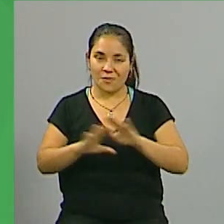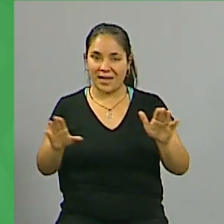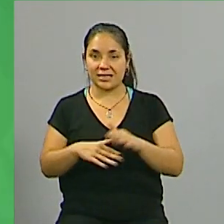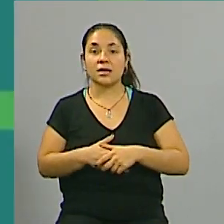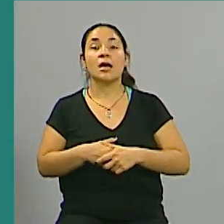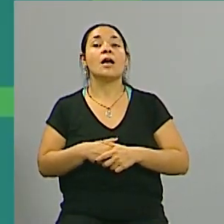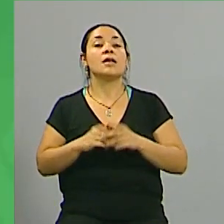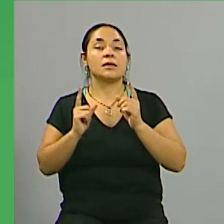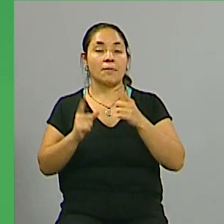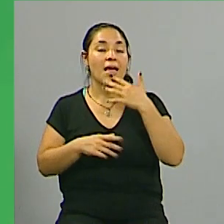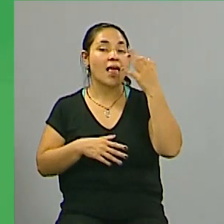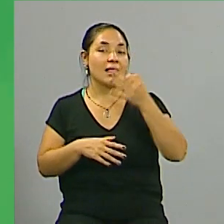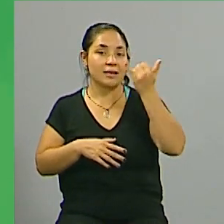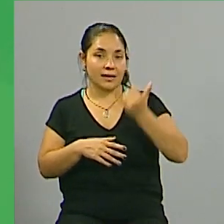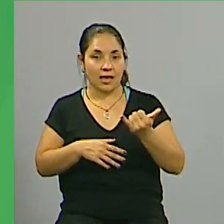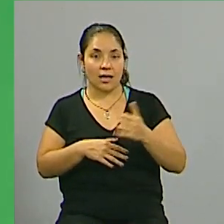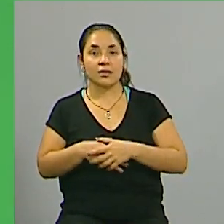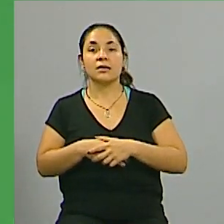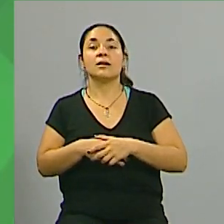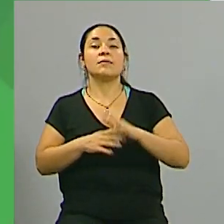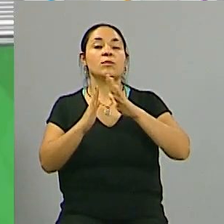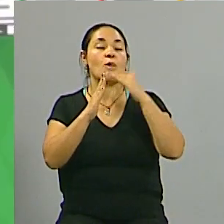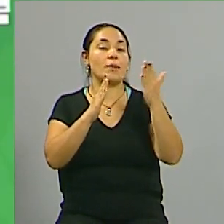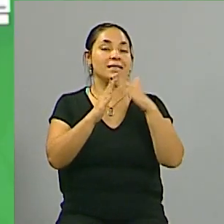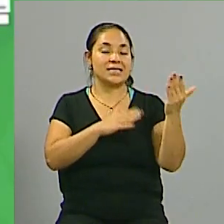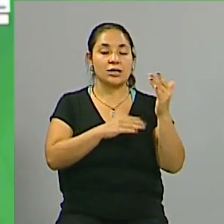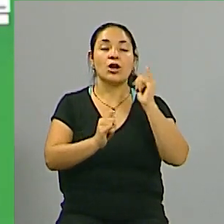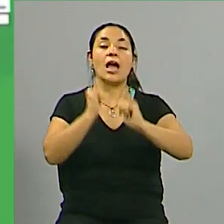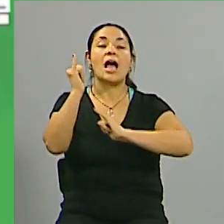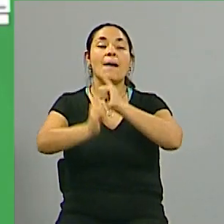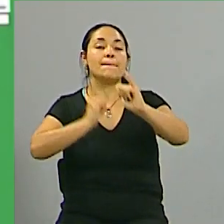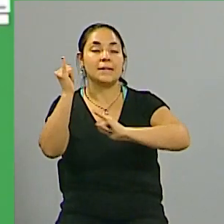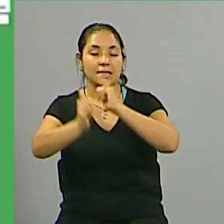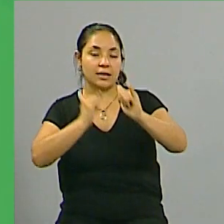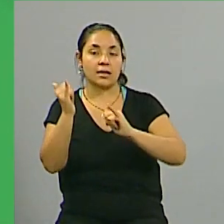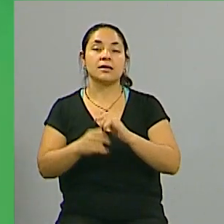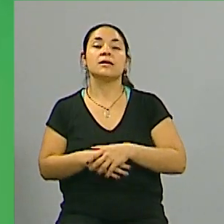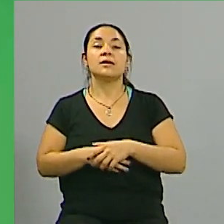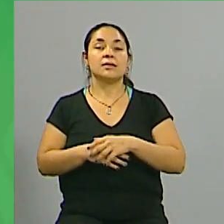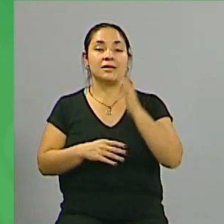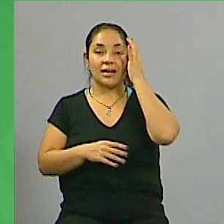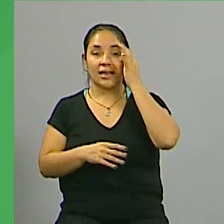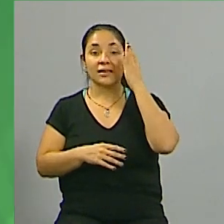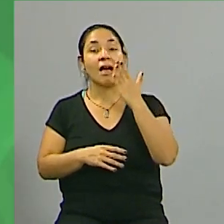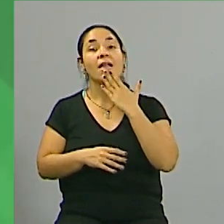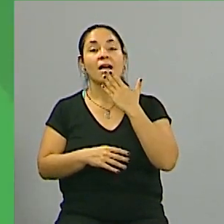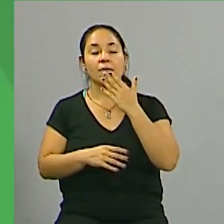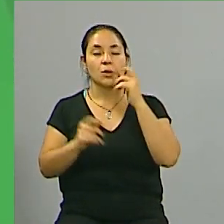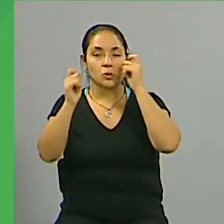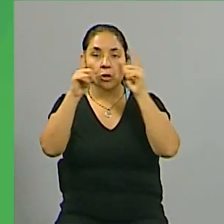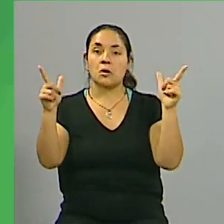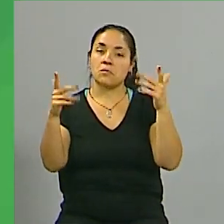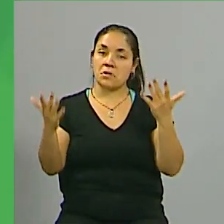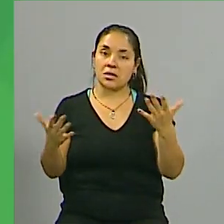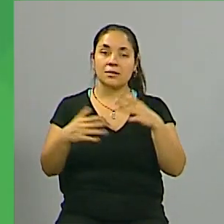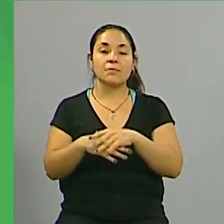y es que debemos llegar a todos los vecinos y explicarle, porque el 30 de abril estamos seguros también de que va a haber muchos vecinos que se van a sorprender, que sea el